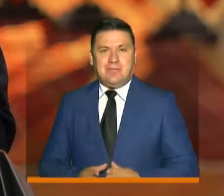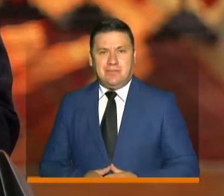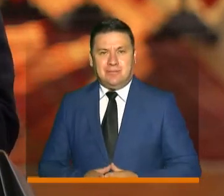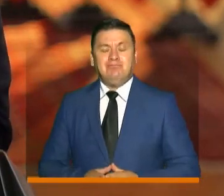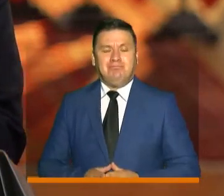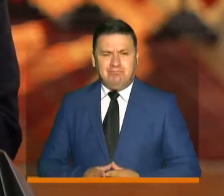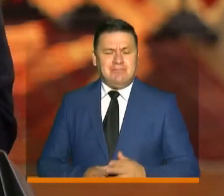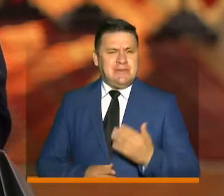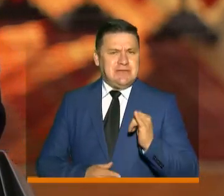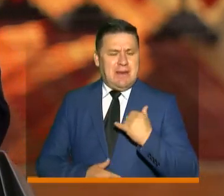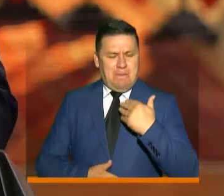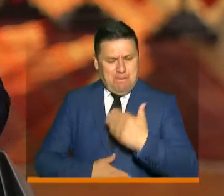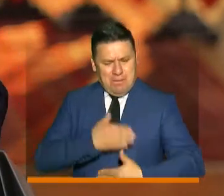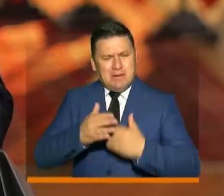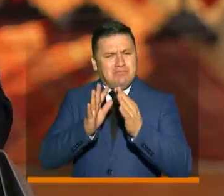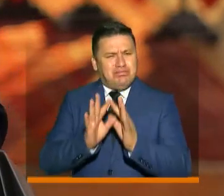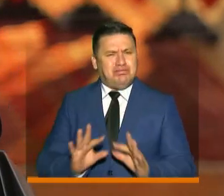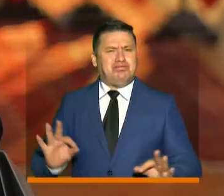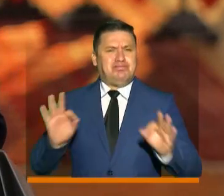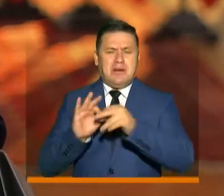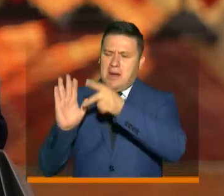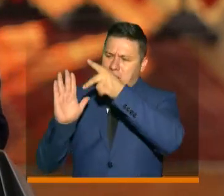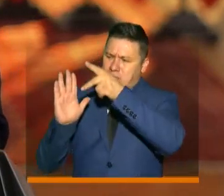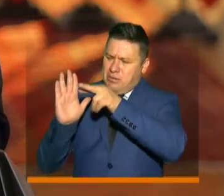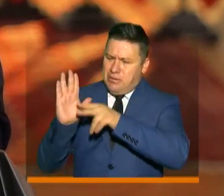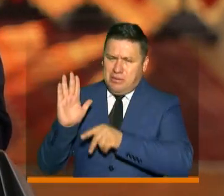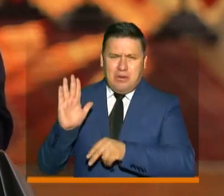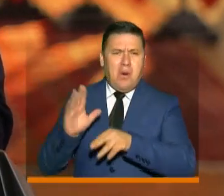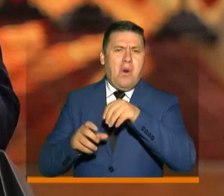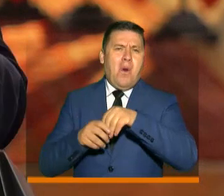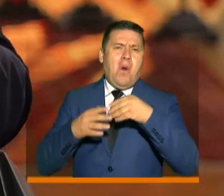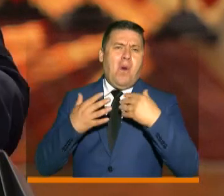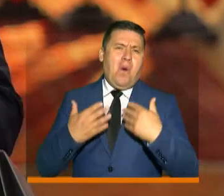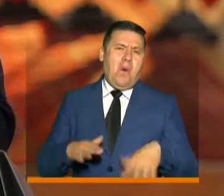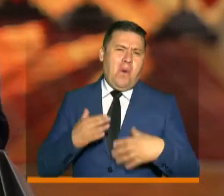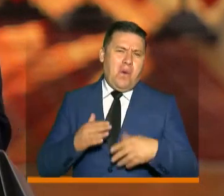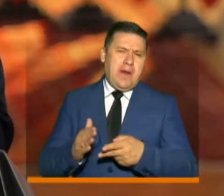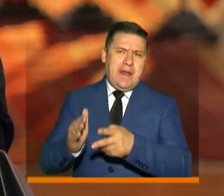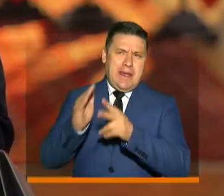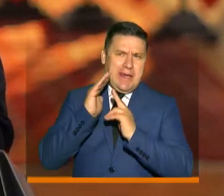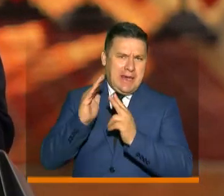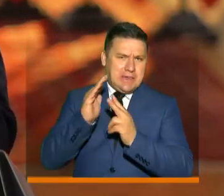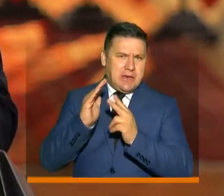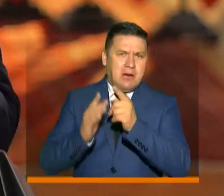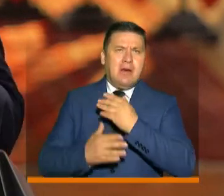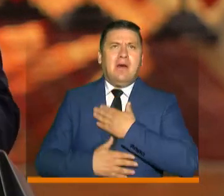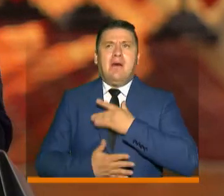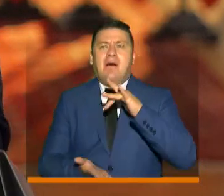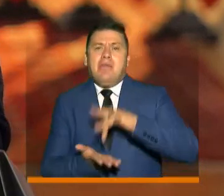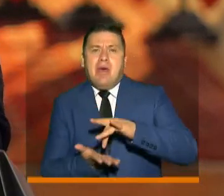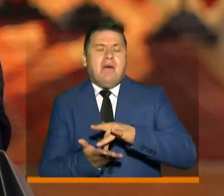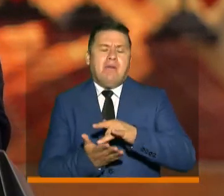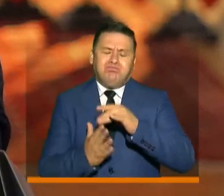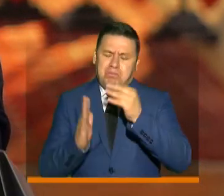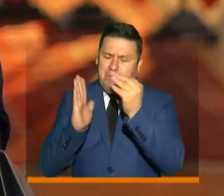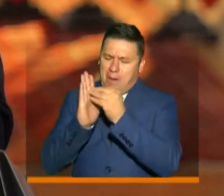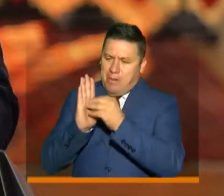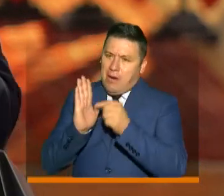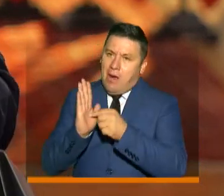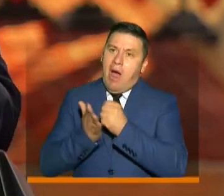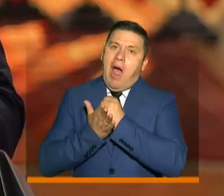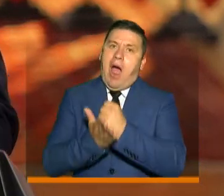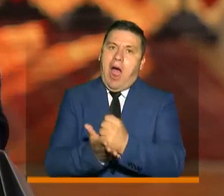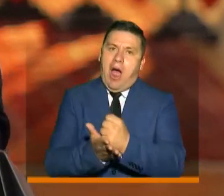hemos adelantado importantes reformas a lisette ex e implementamos planes de alivio en estos momentos difíciles